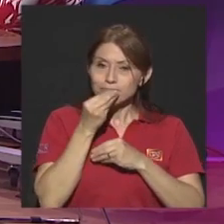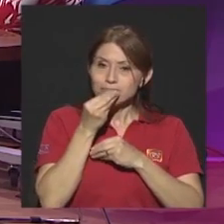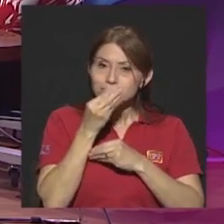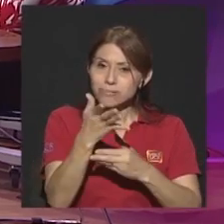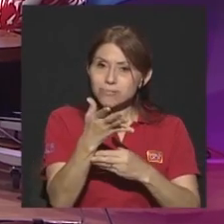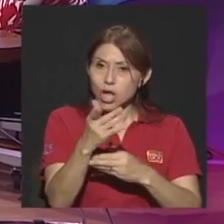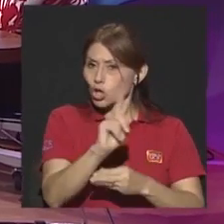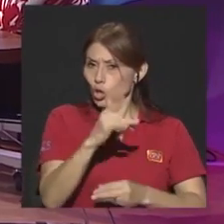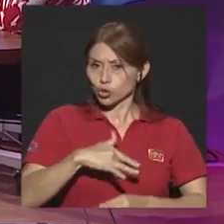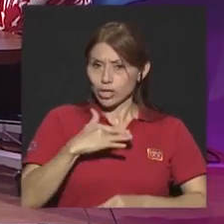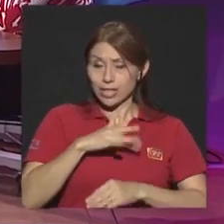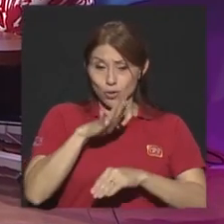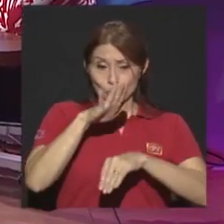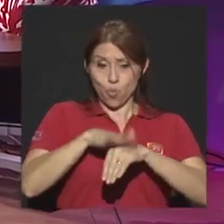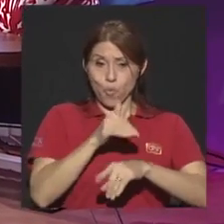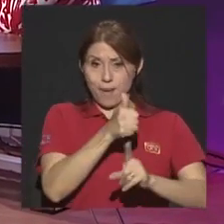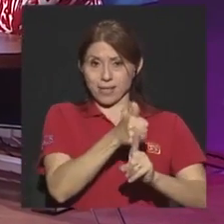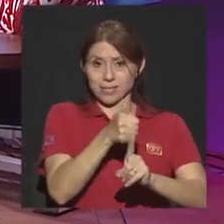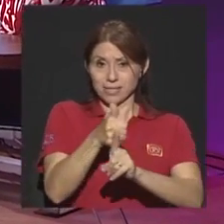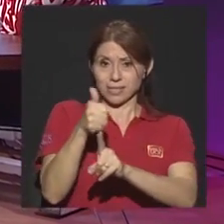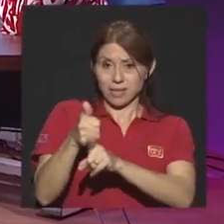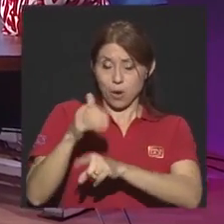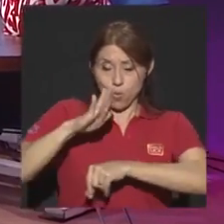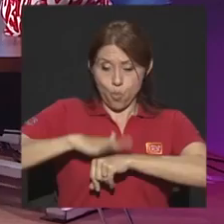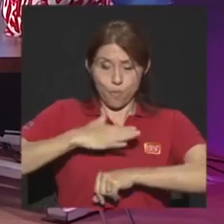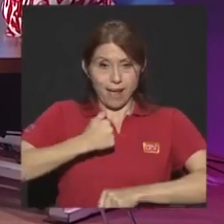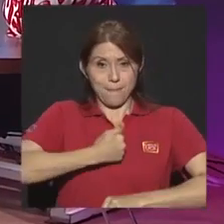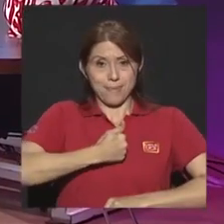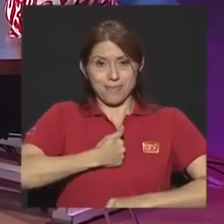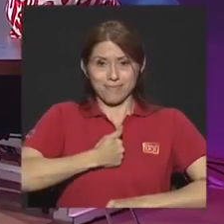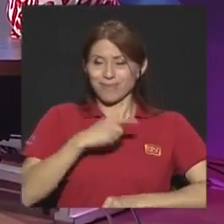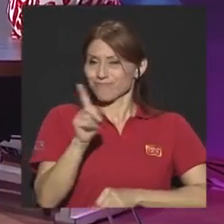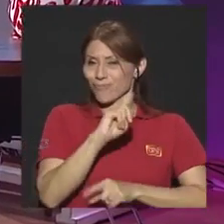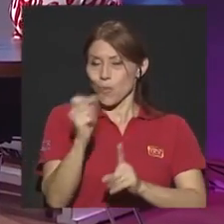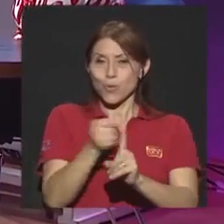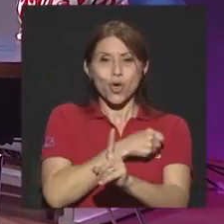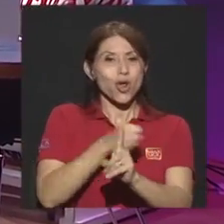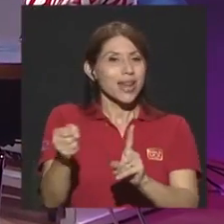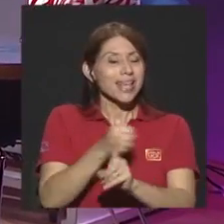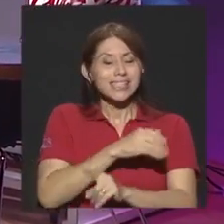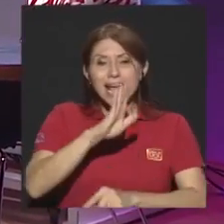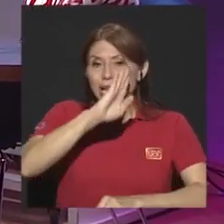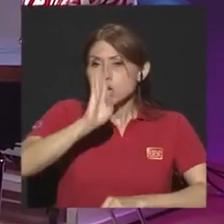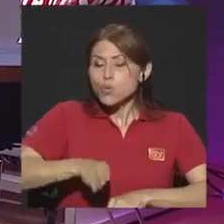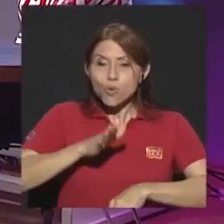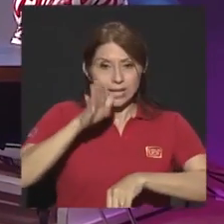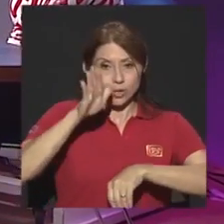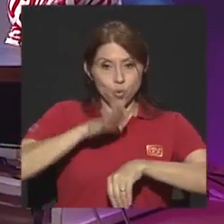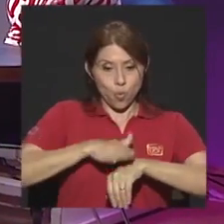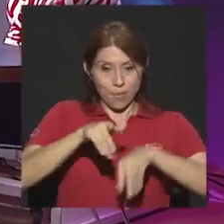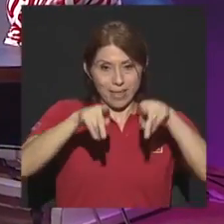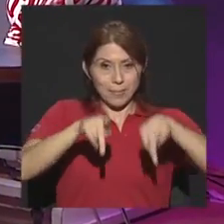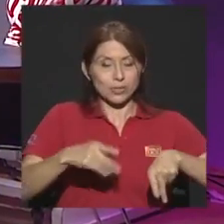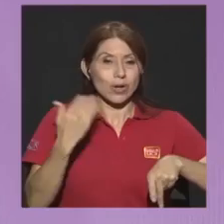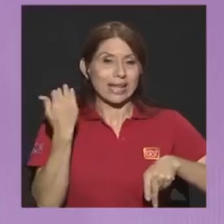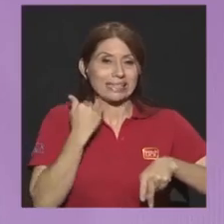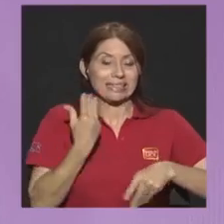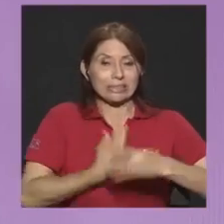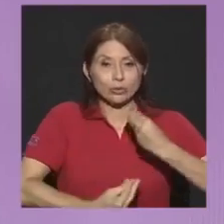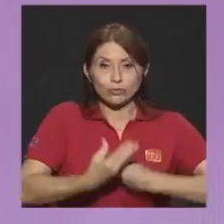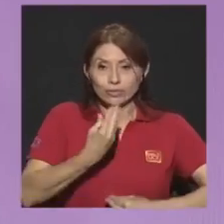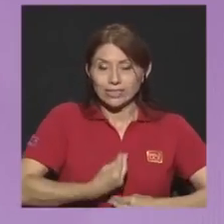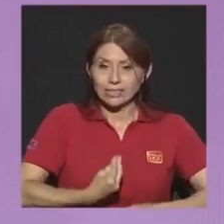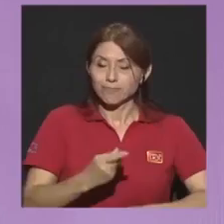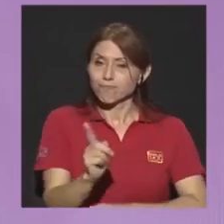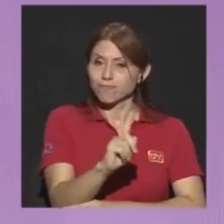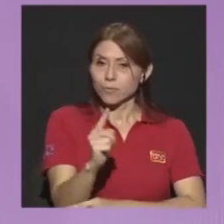la violencia nunca es culpa de la víctima. La violencia, siempre la agresión, la única